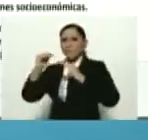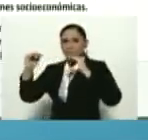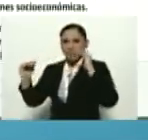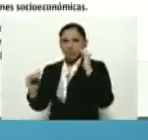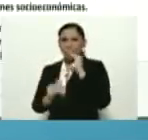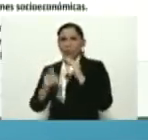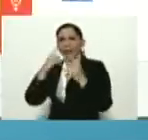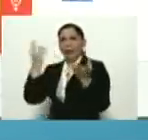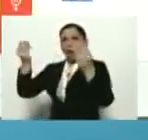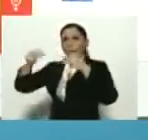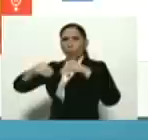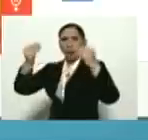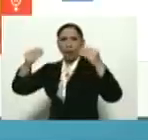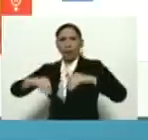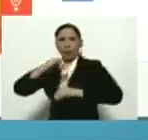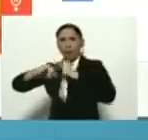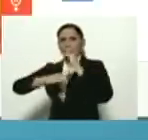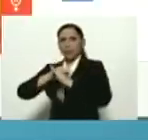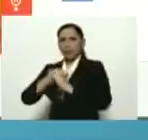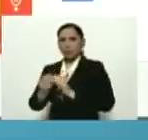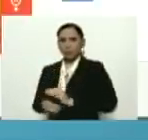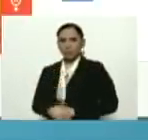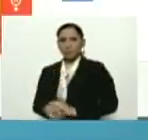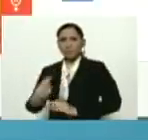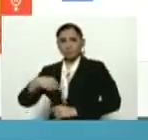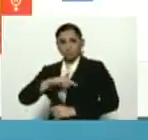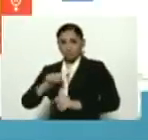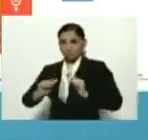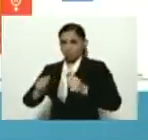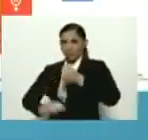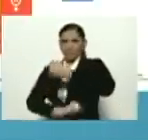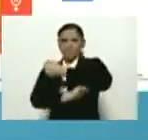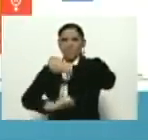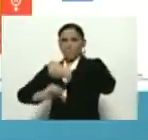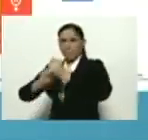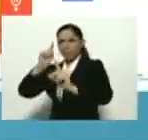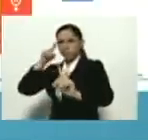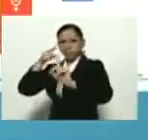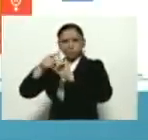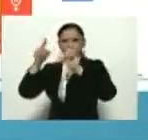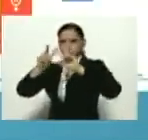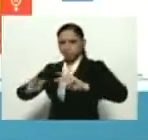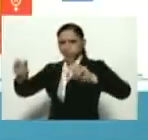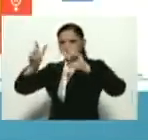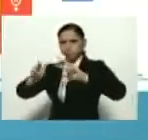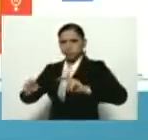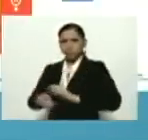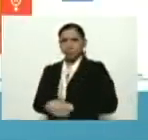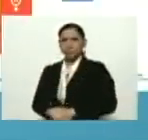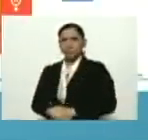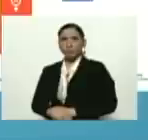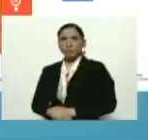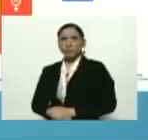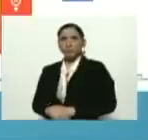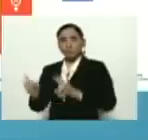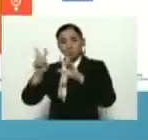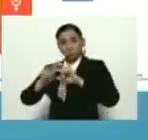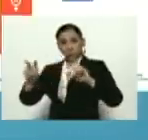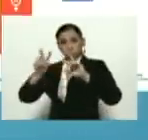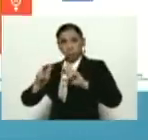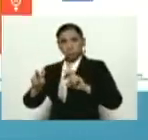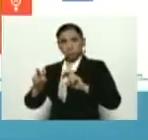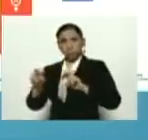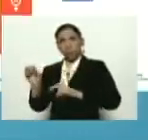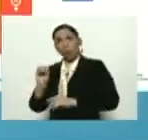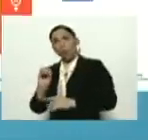cooperación internacional. Nosotros partimos de la base de un marco analítico que analiza justamente o